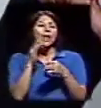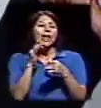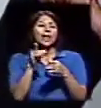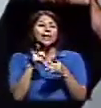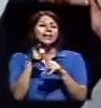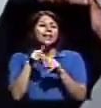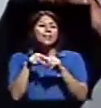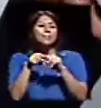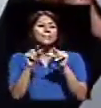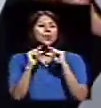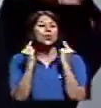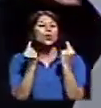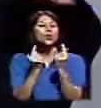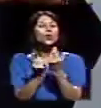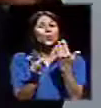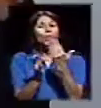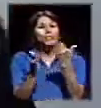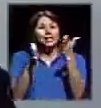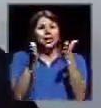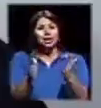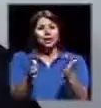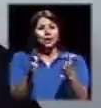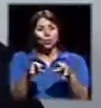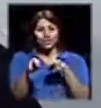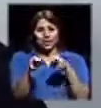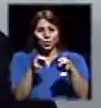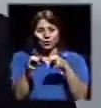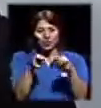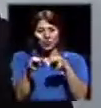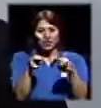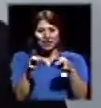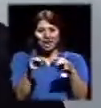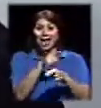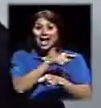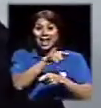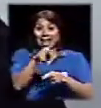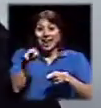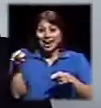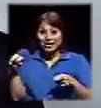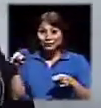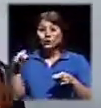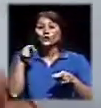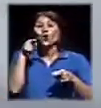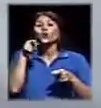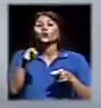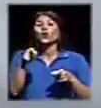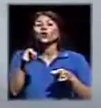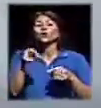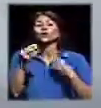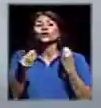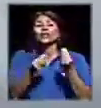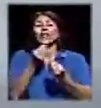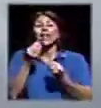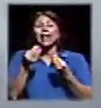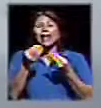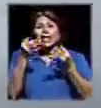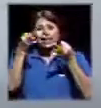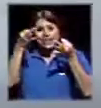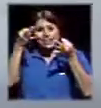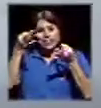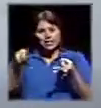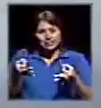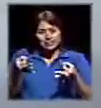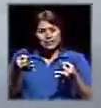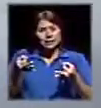la Contraloría hace, que es, se sube a la montaña y ve hacia adelante, y adelante es el